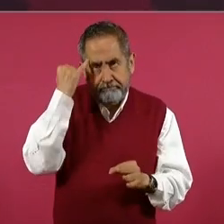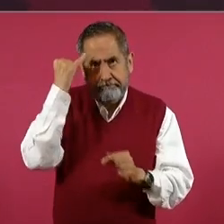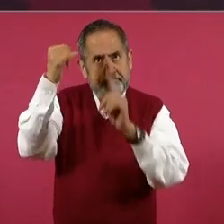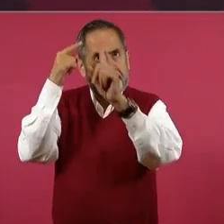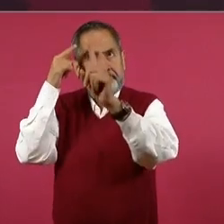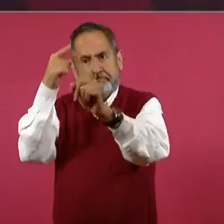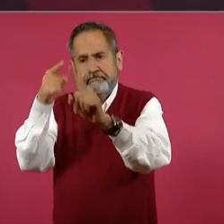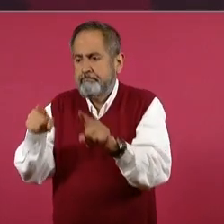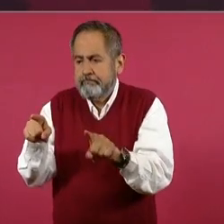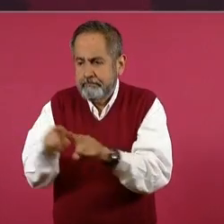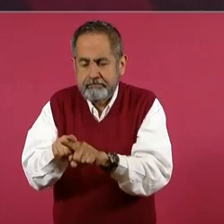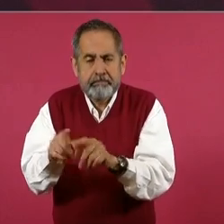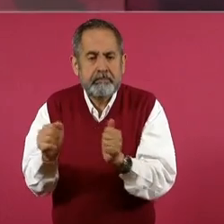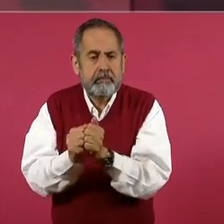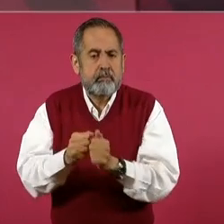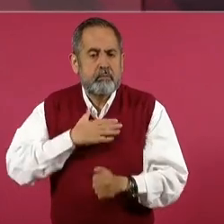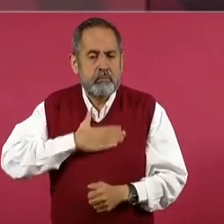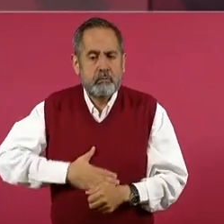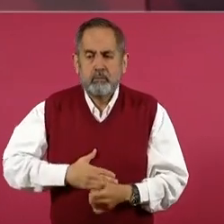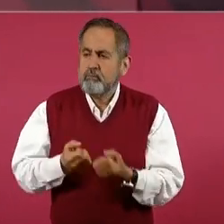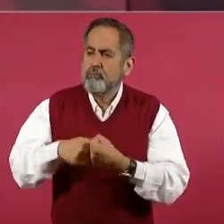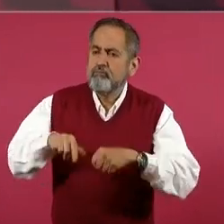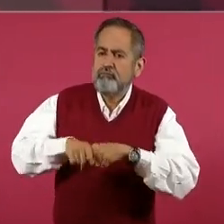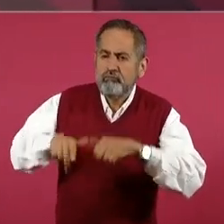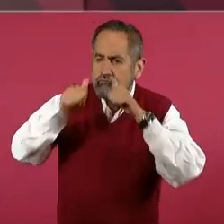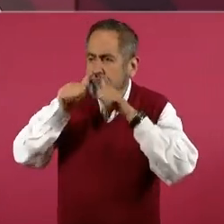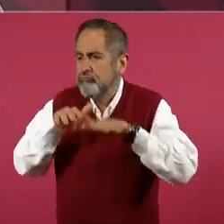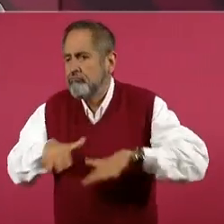espíritu de justicia social,